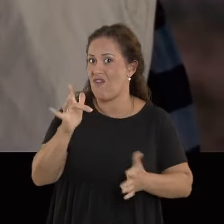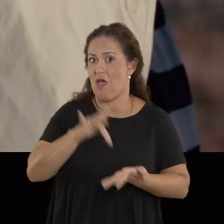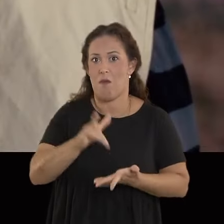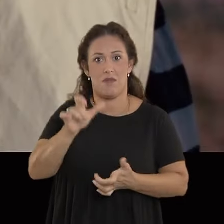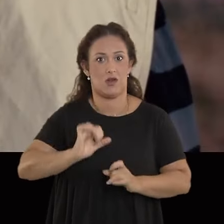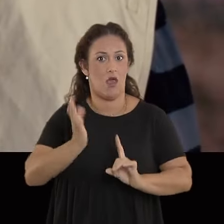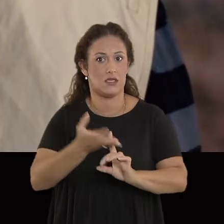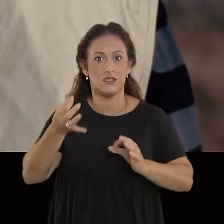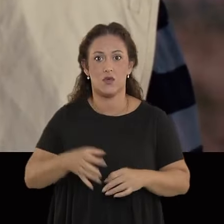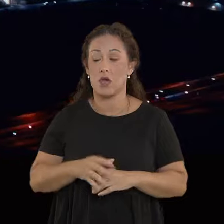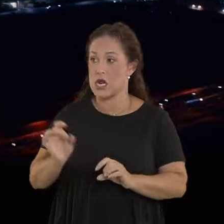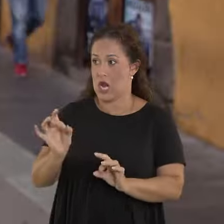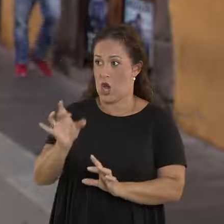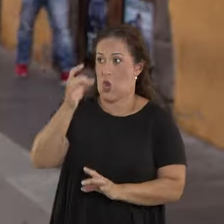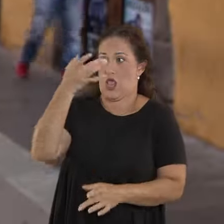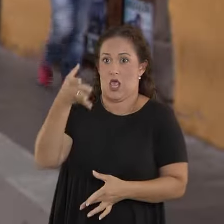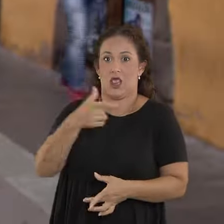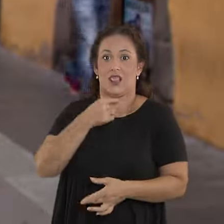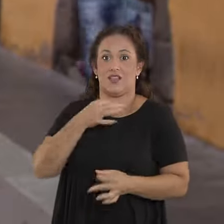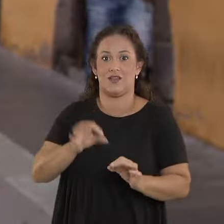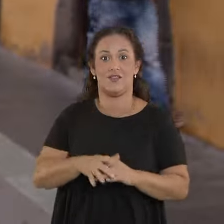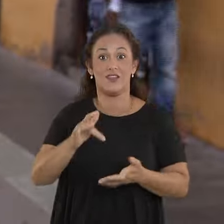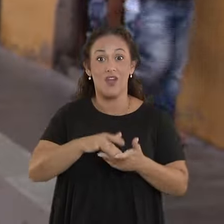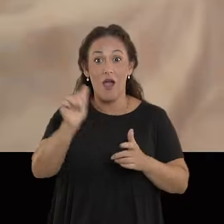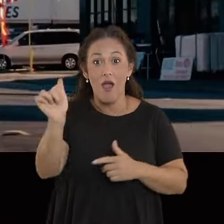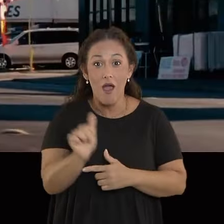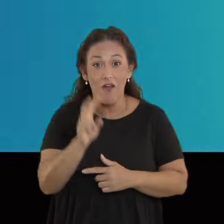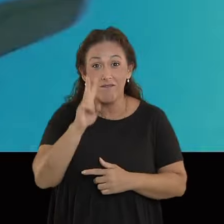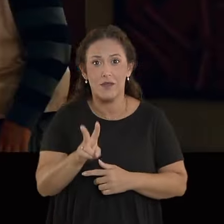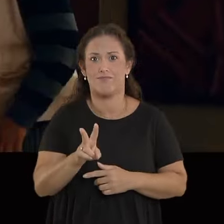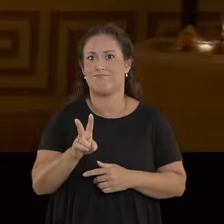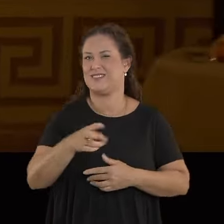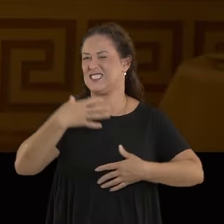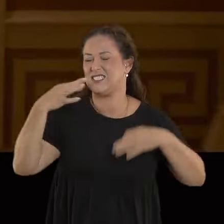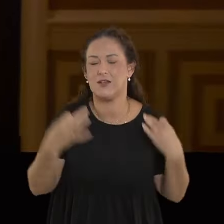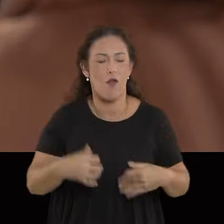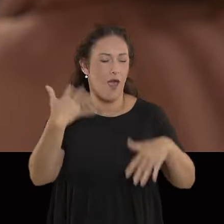esa es la idea. Es divertido. Risa garantizada. Esta noche se acaba todo.